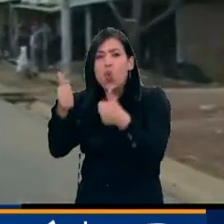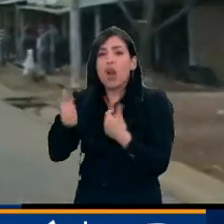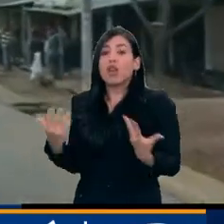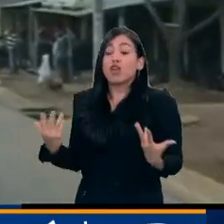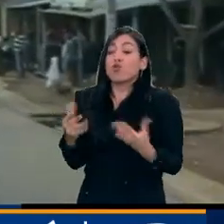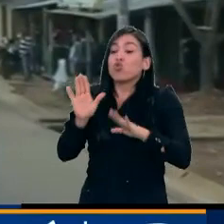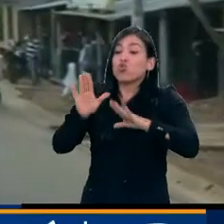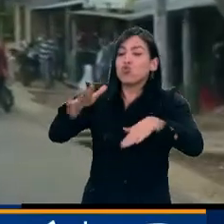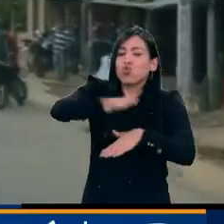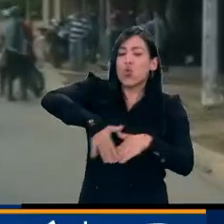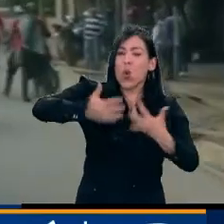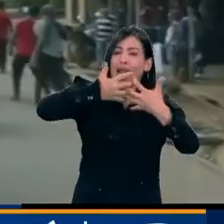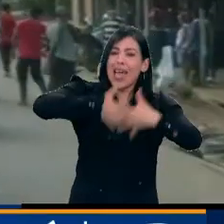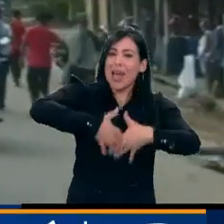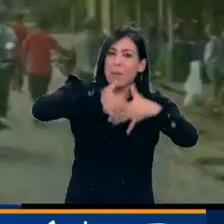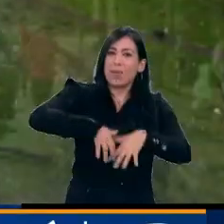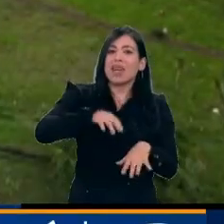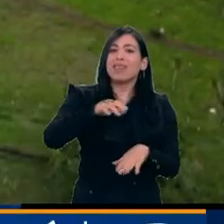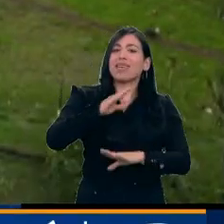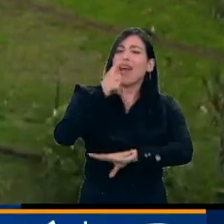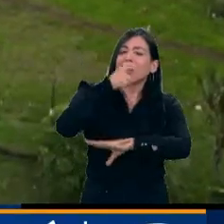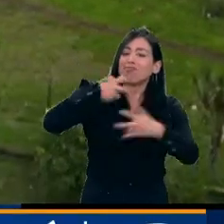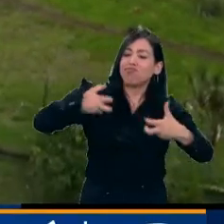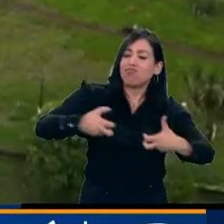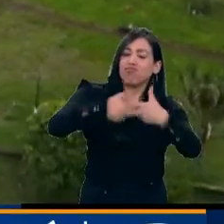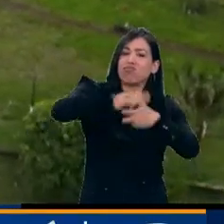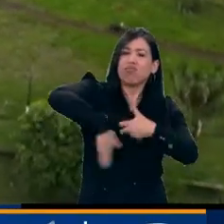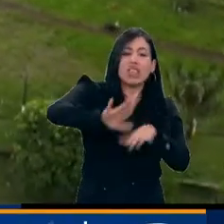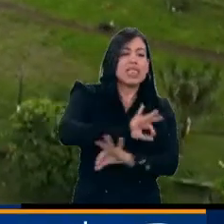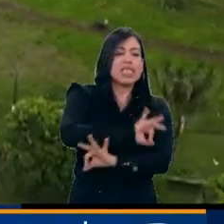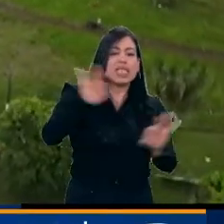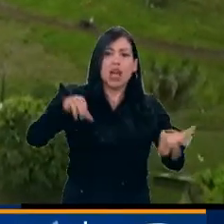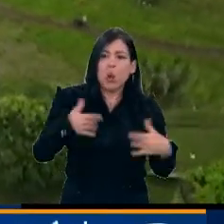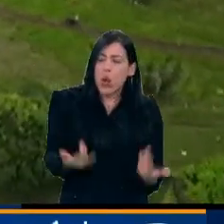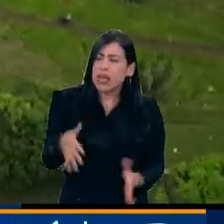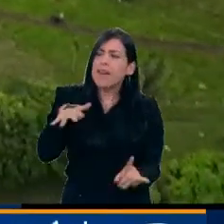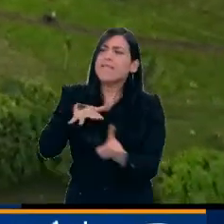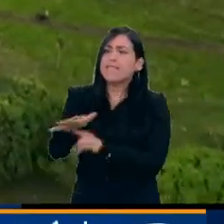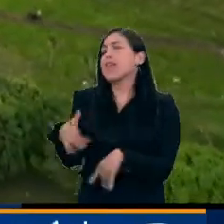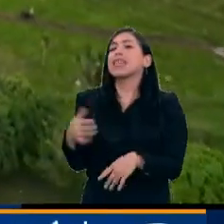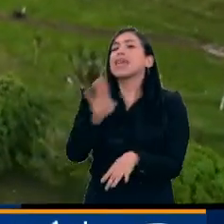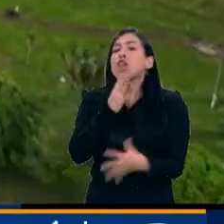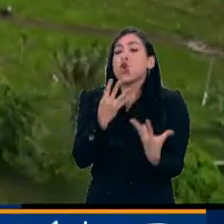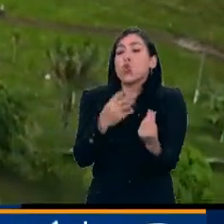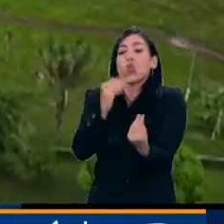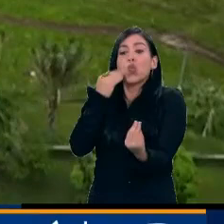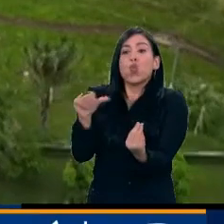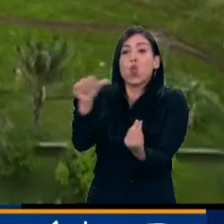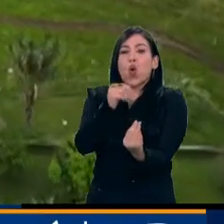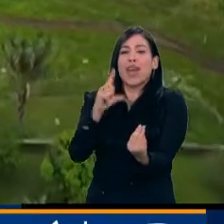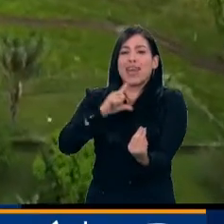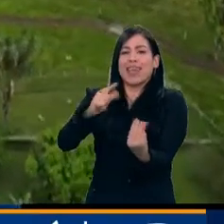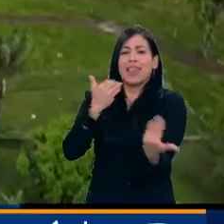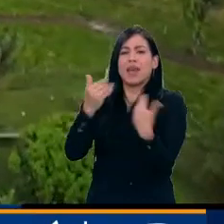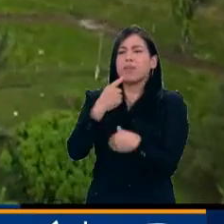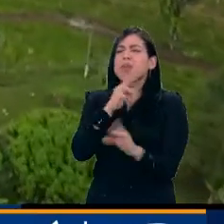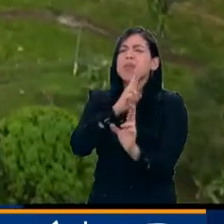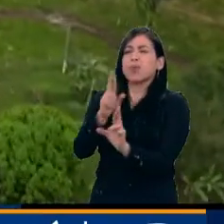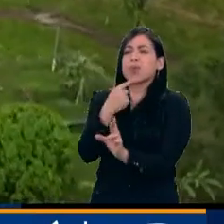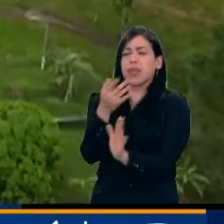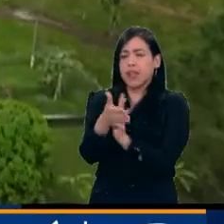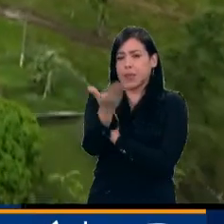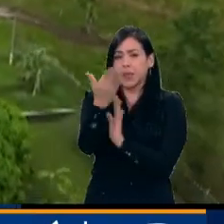de las operaciones de la empresa Emerald Energy en esta inspección. Hablamos con una líder campesina de la zona y eso fue lo que nos